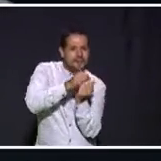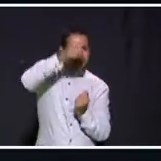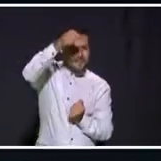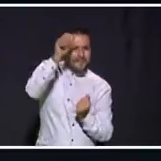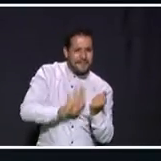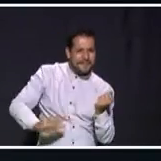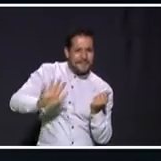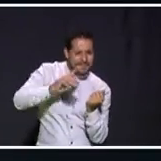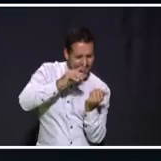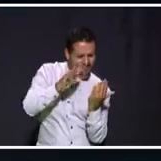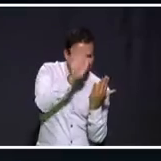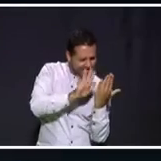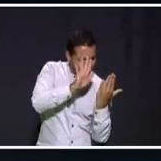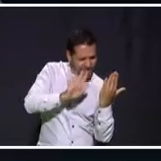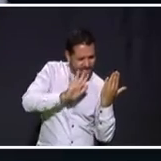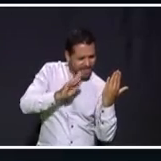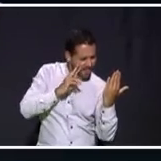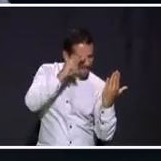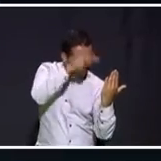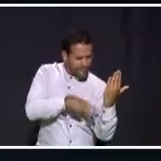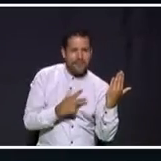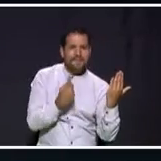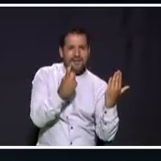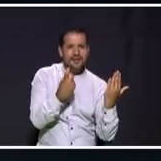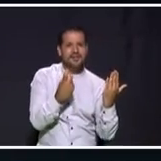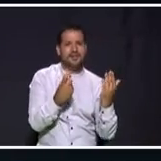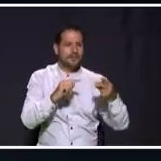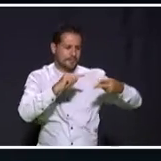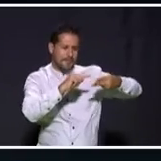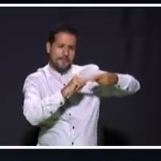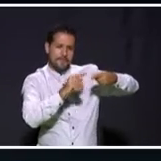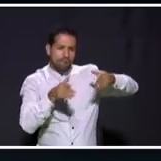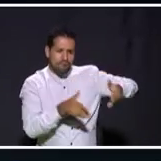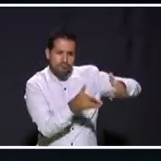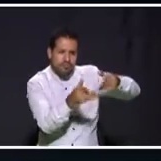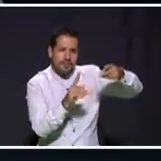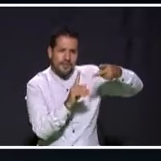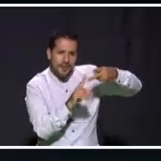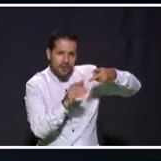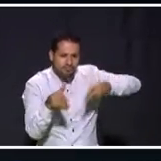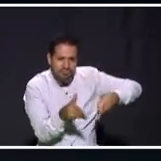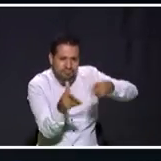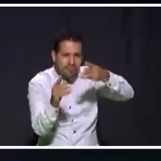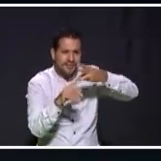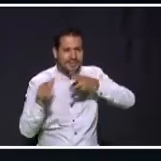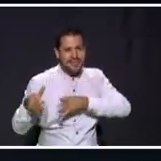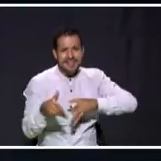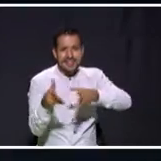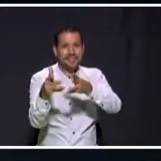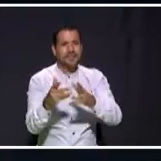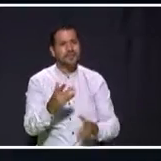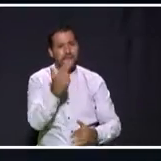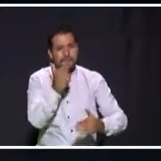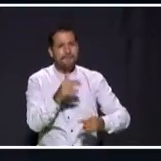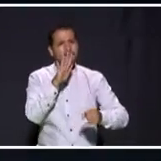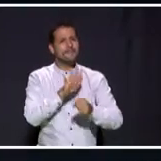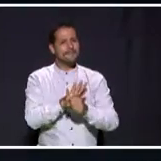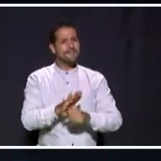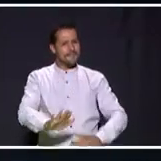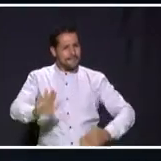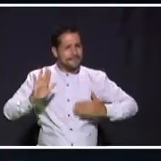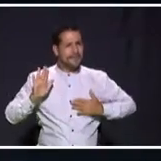realmente muestre una red que nos conecte lo terciario secundario y en ese sentido vamos a hacer un gran pacto social para que haya precios unitarios